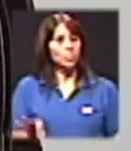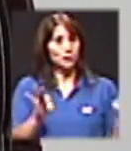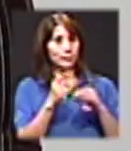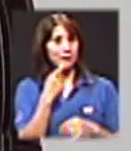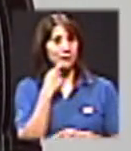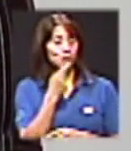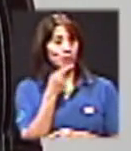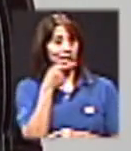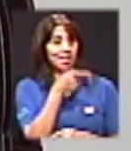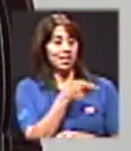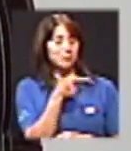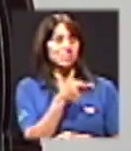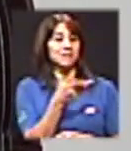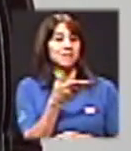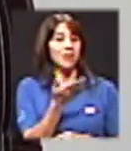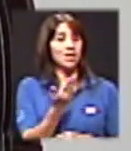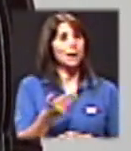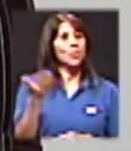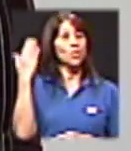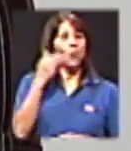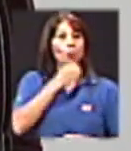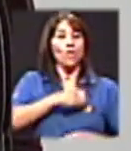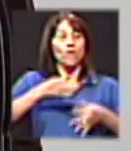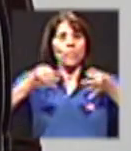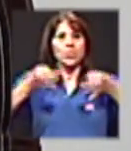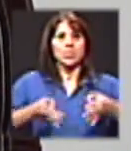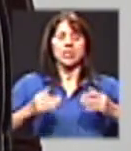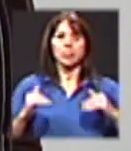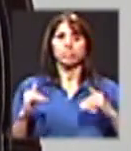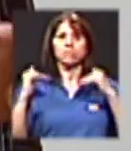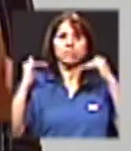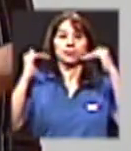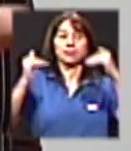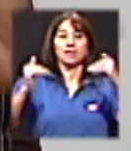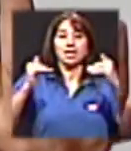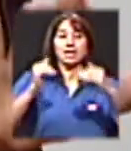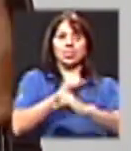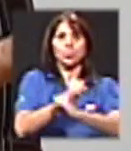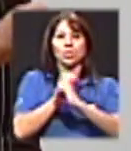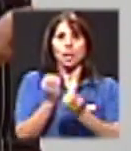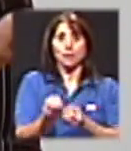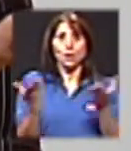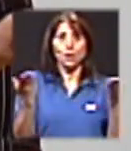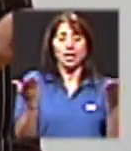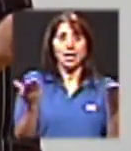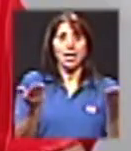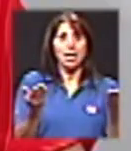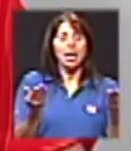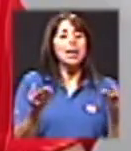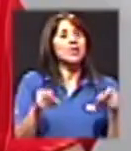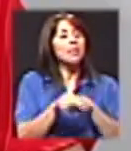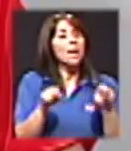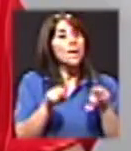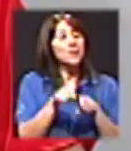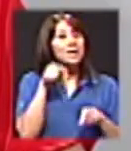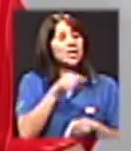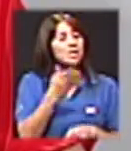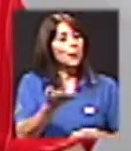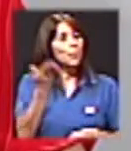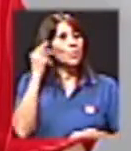fue oficial mayor de Seguridad Pública, fue viceministra, y luego me corrige si me equivoqué,